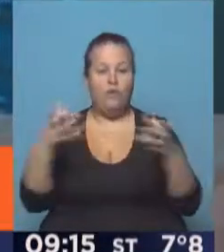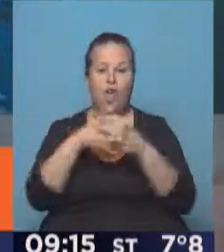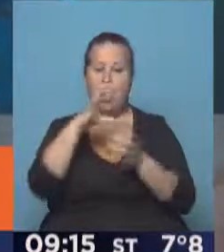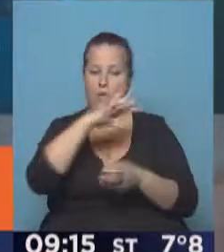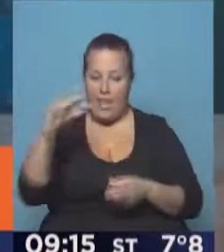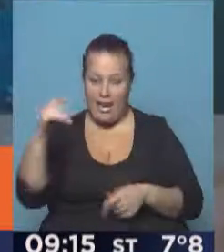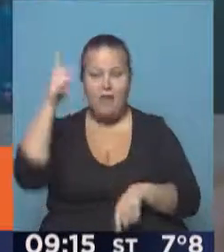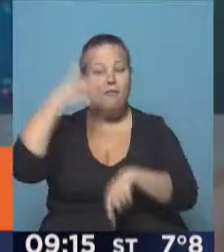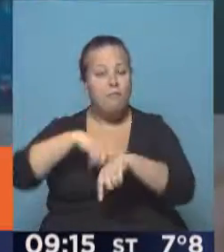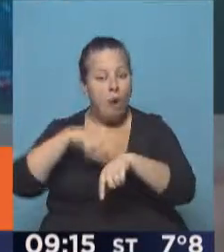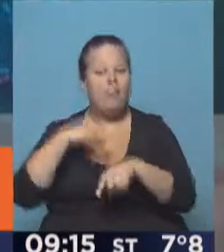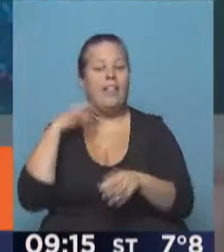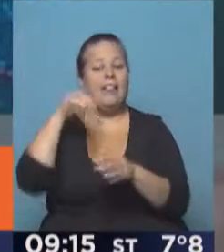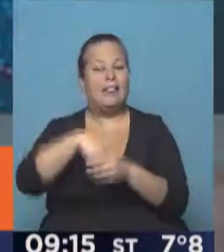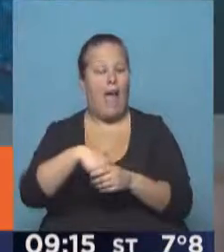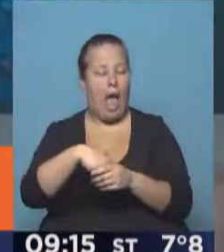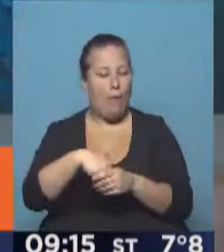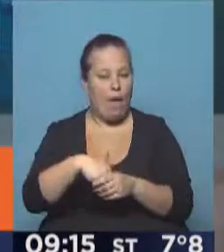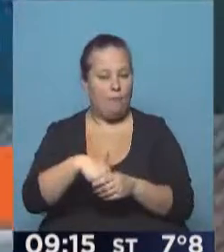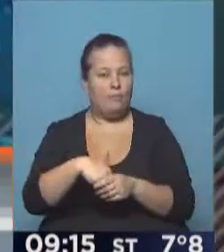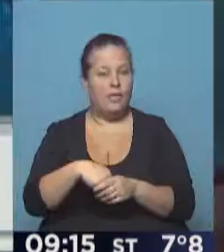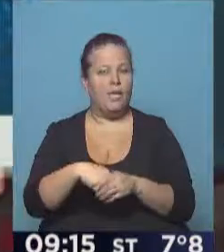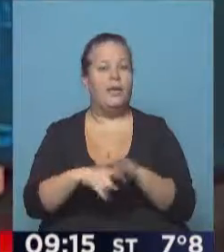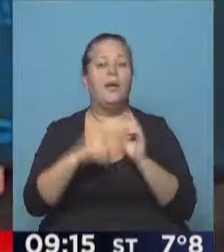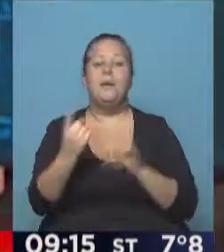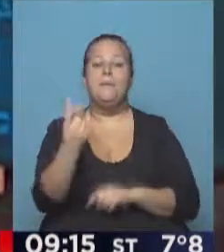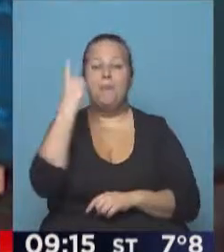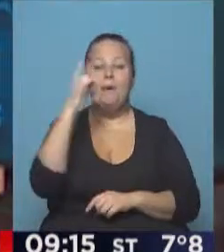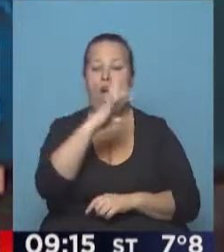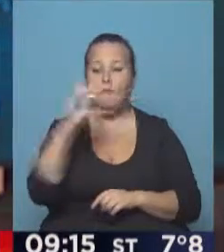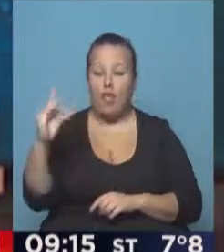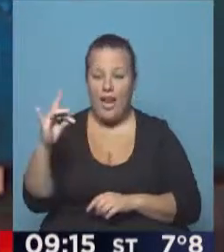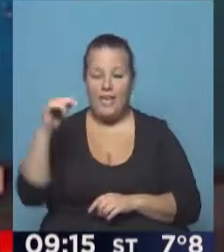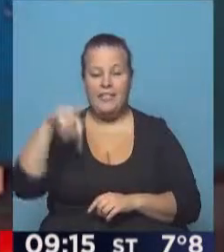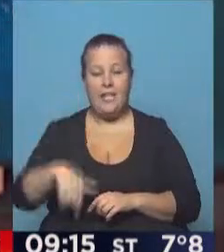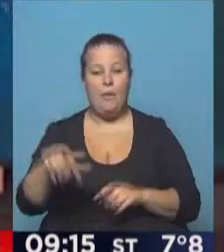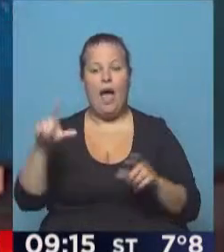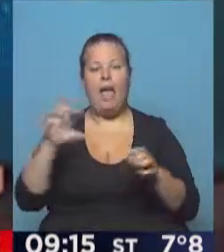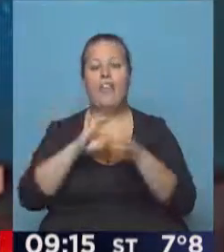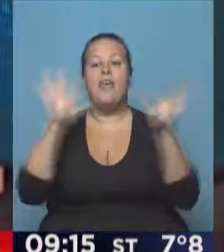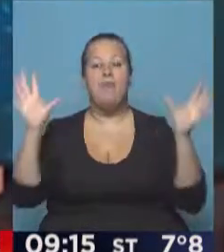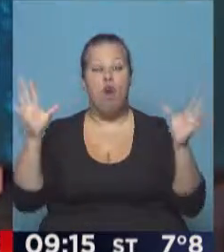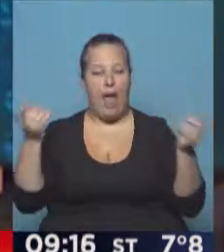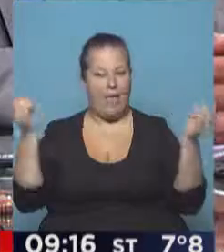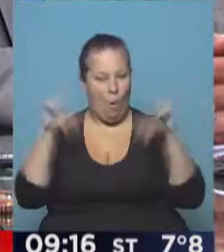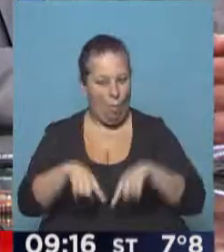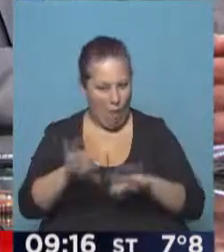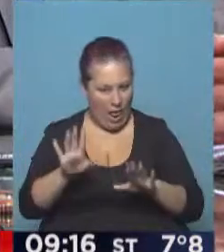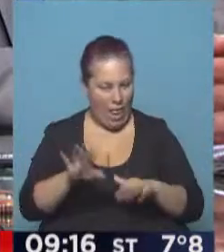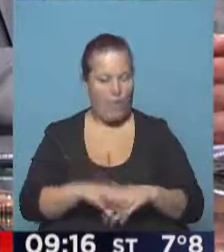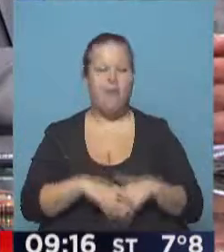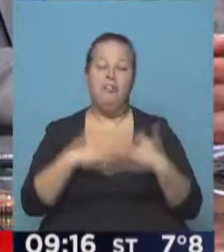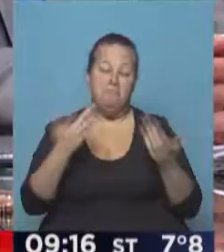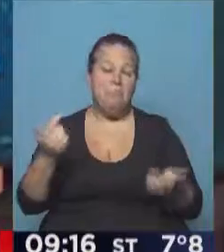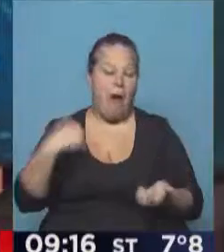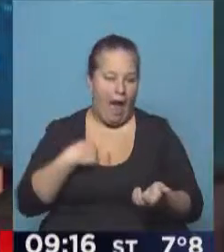directorio y en aquel momento lo integré. Fue el primer directorio de la democracia recuperada. Así que